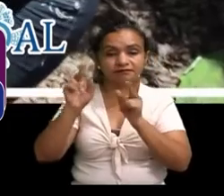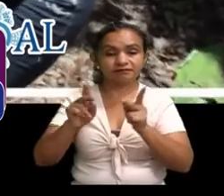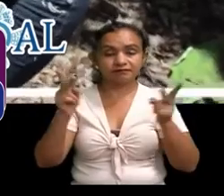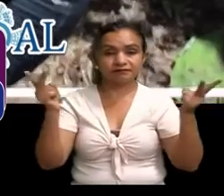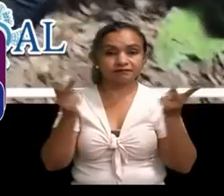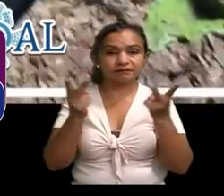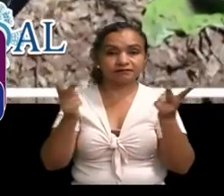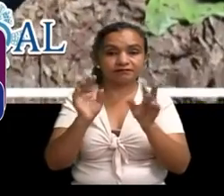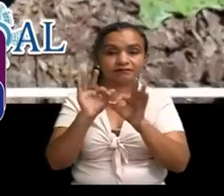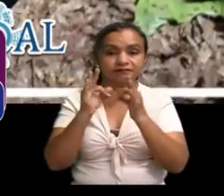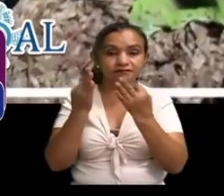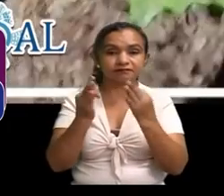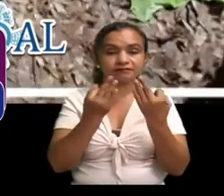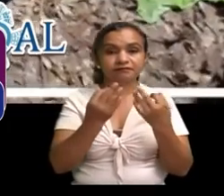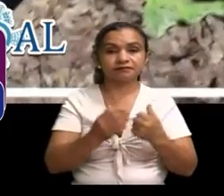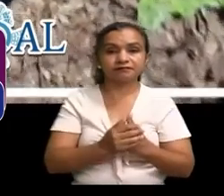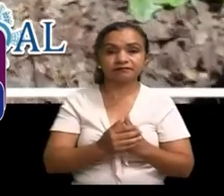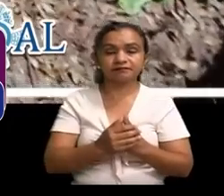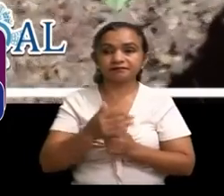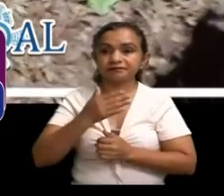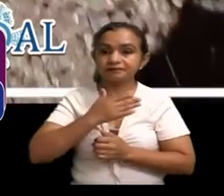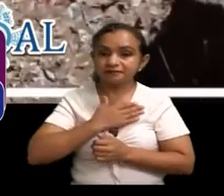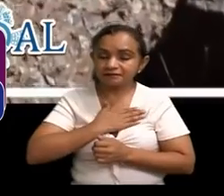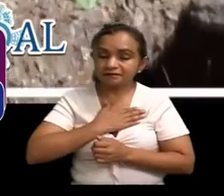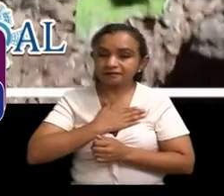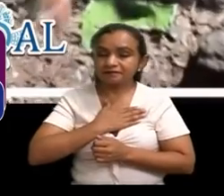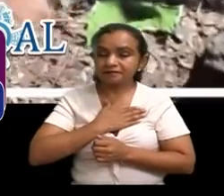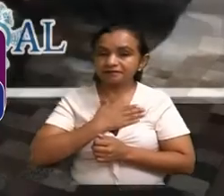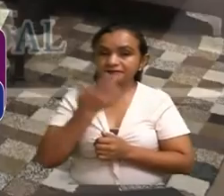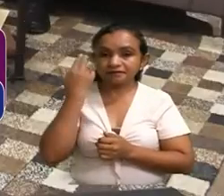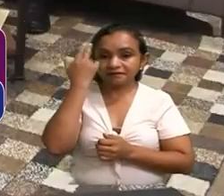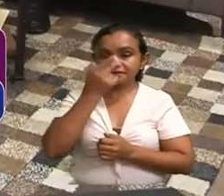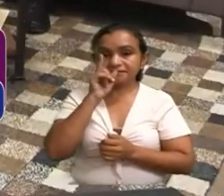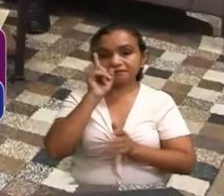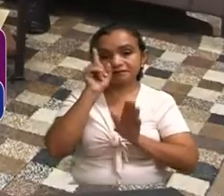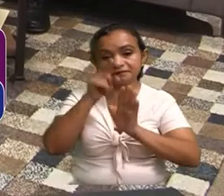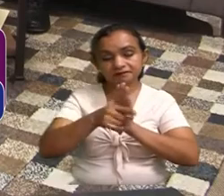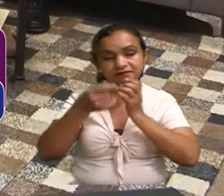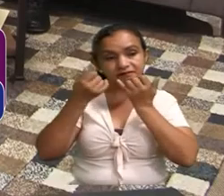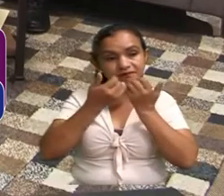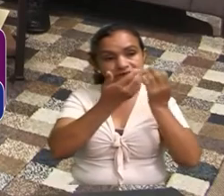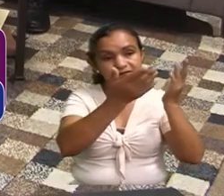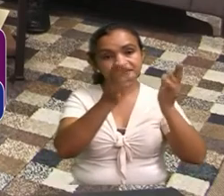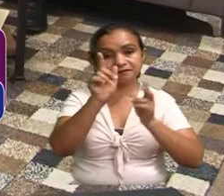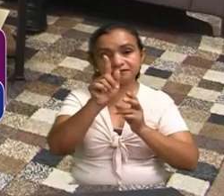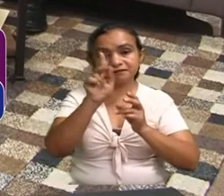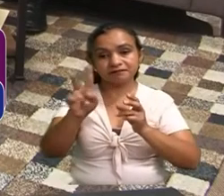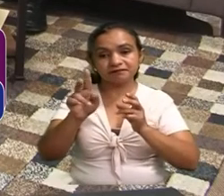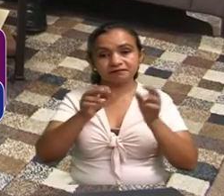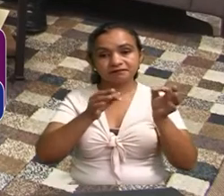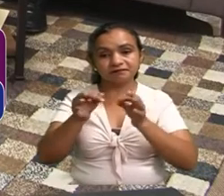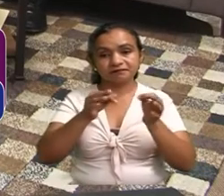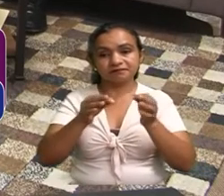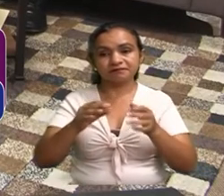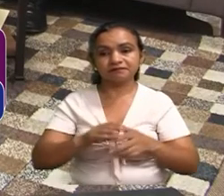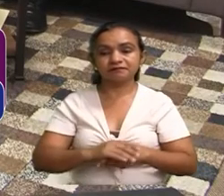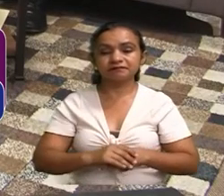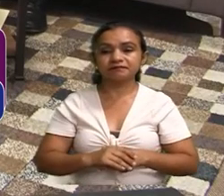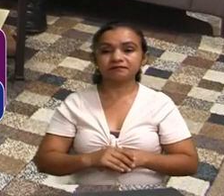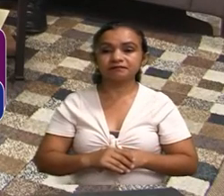familias. Compañero Virgilio, de mi parte no tengo más preguntas. Si en un minuto usted quisiera enviar un mensaje a nuestra audiencia, pues adelante, en un minuto tiene el espacio. Sí,